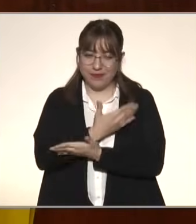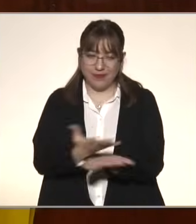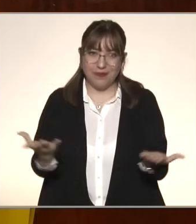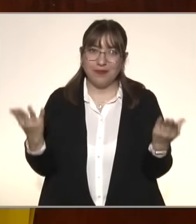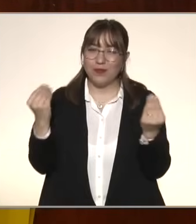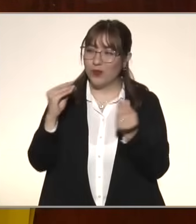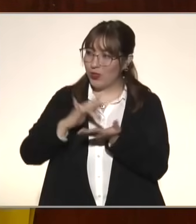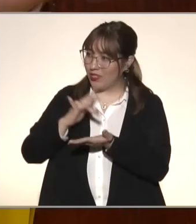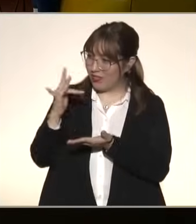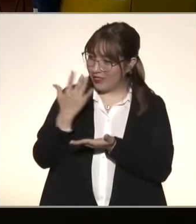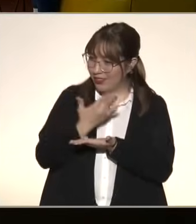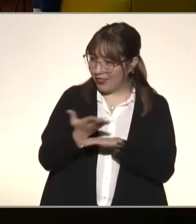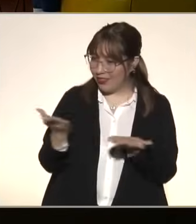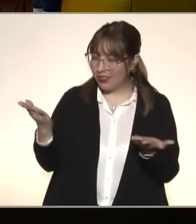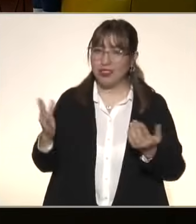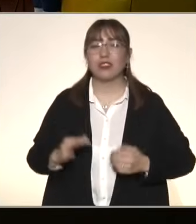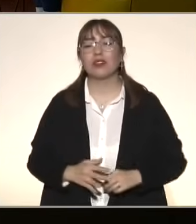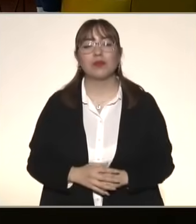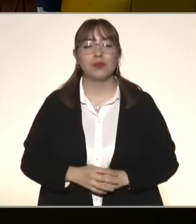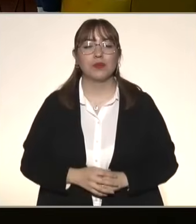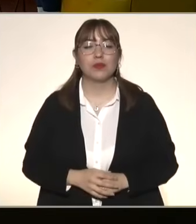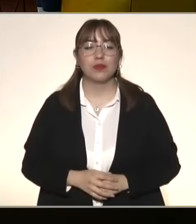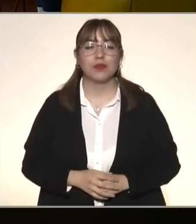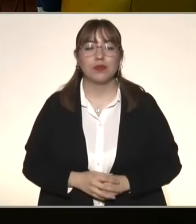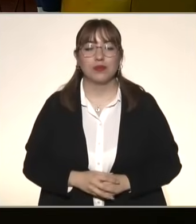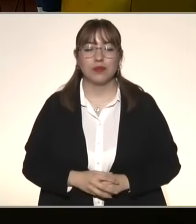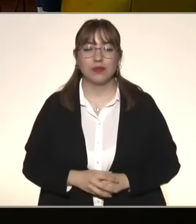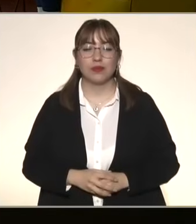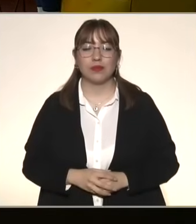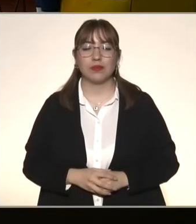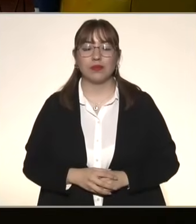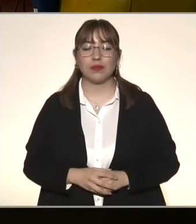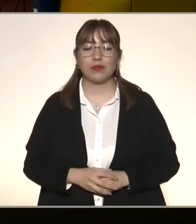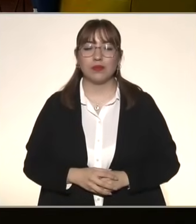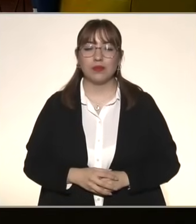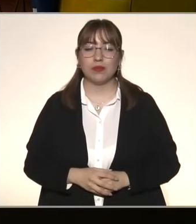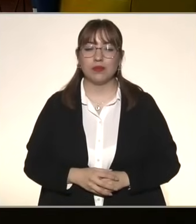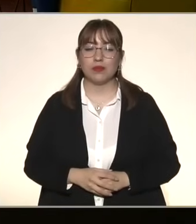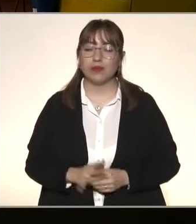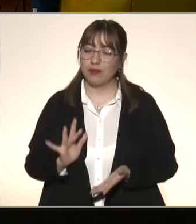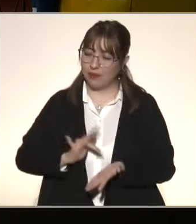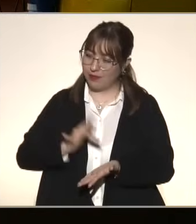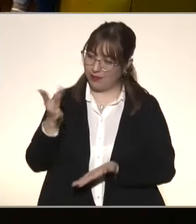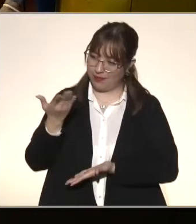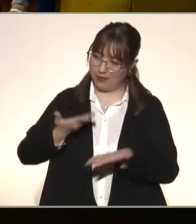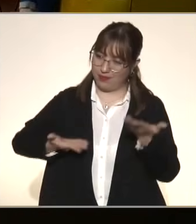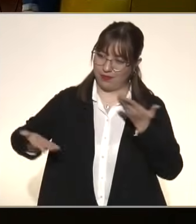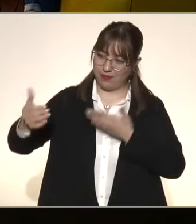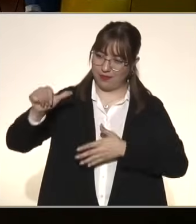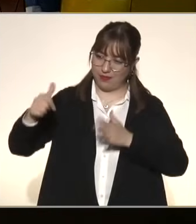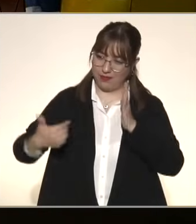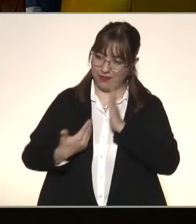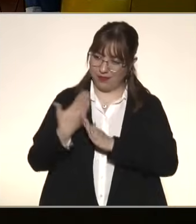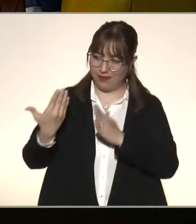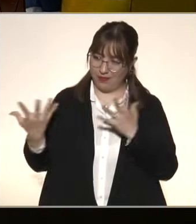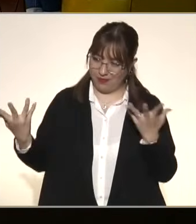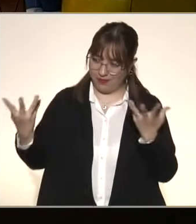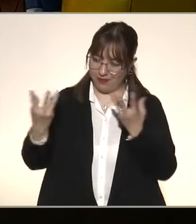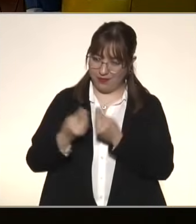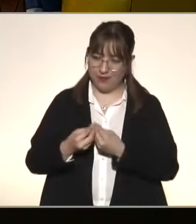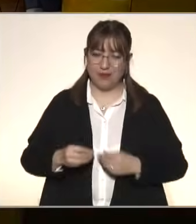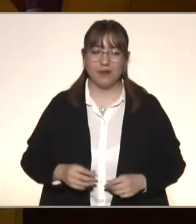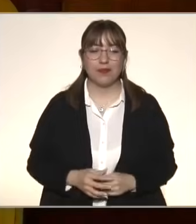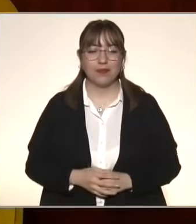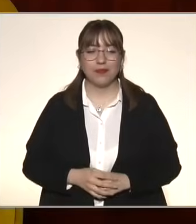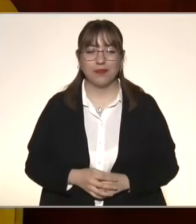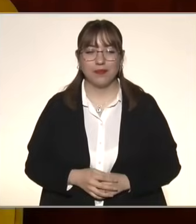Muchísimas gracias a los tres. Gracias. Muchísimas gracias. Qué padre compartir esta mañana contigo. Sí, Cris, una gran experiencia